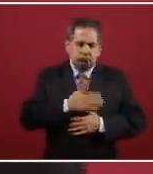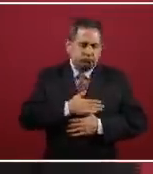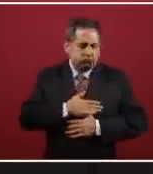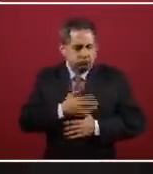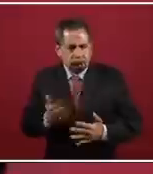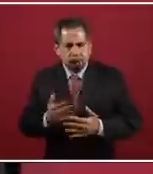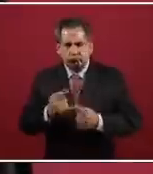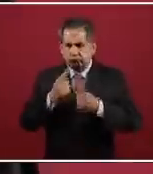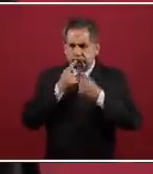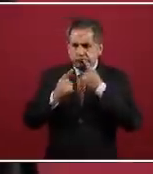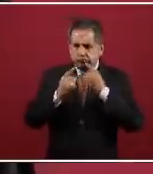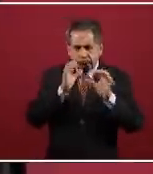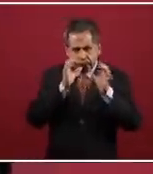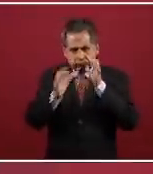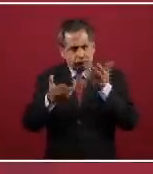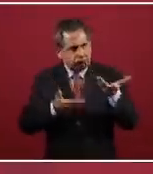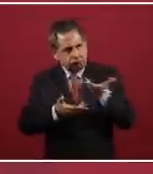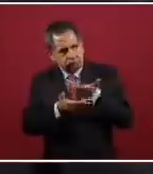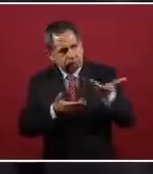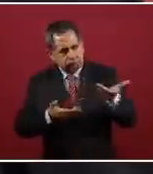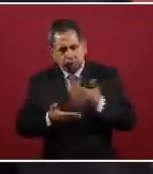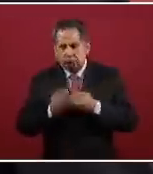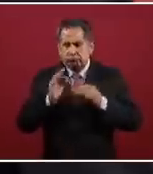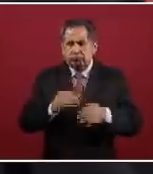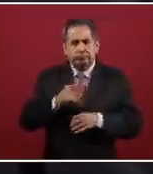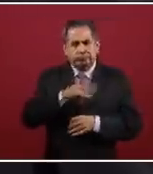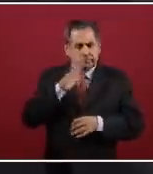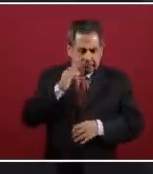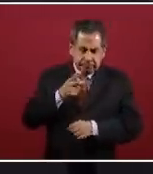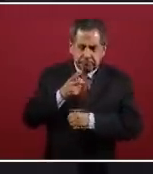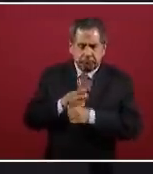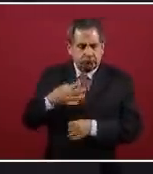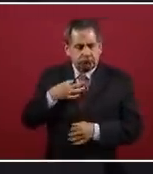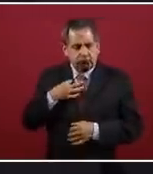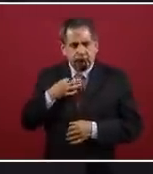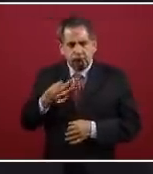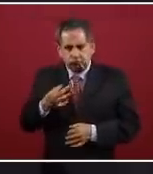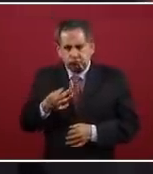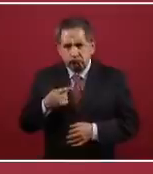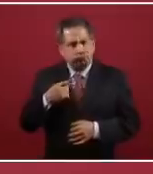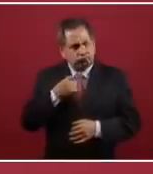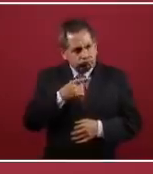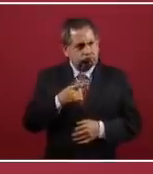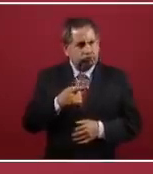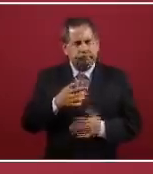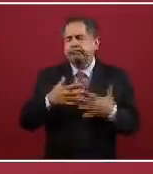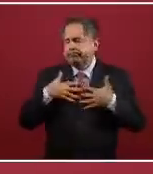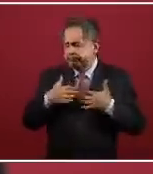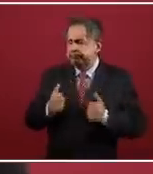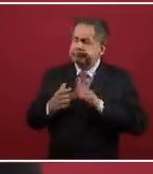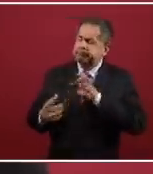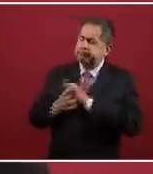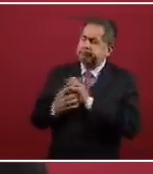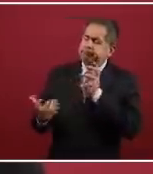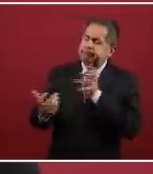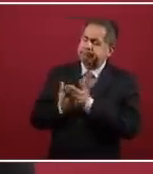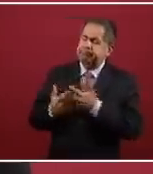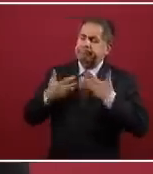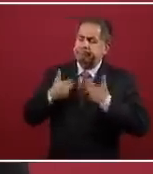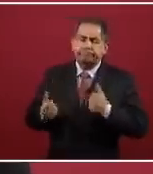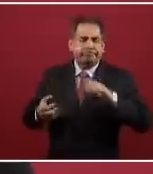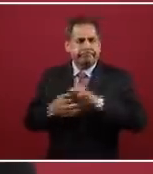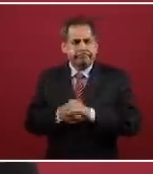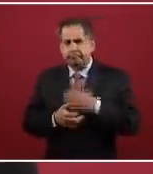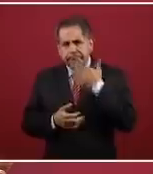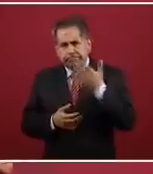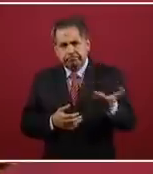disposición al diálogo y por su voluntad de que haya entendimiento en